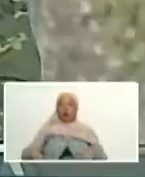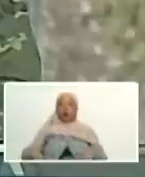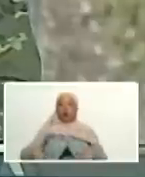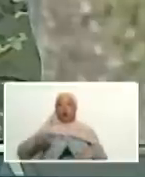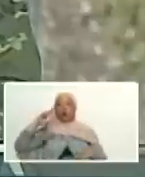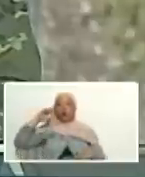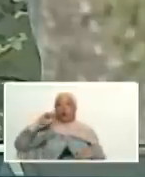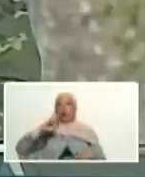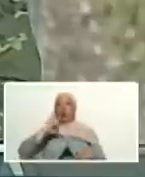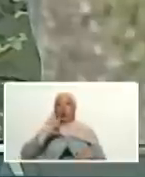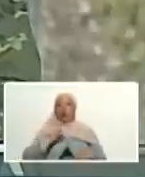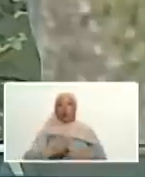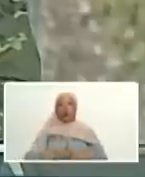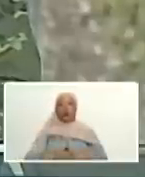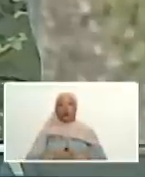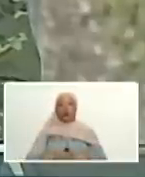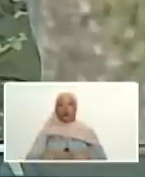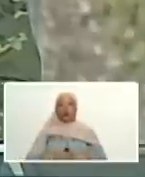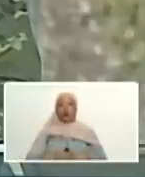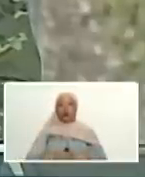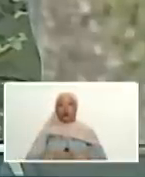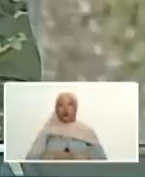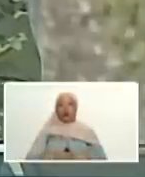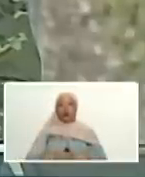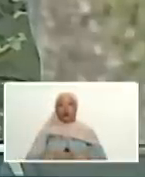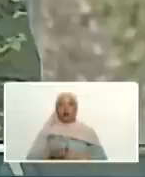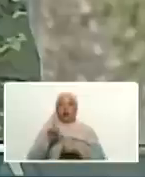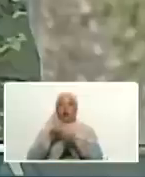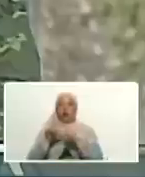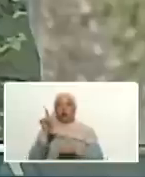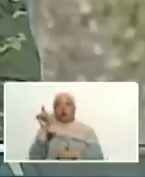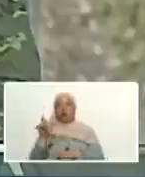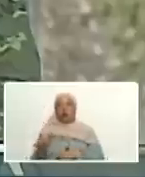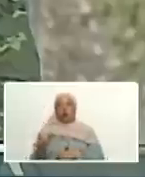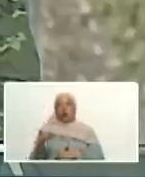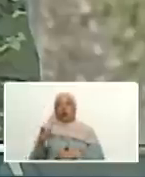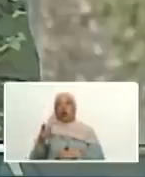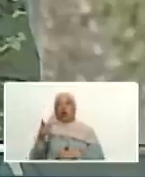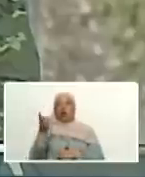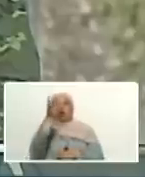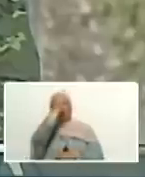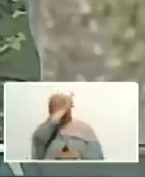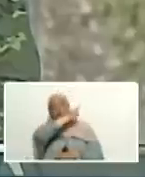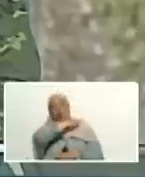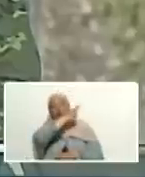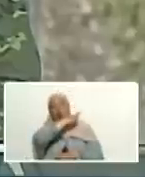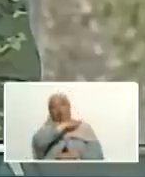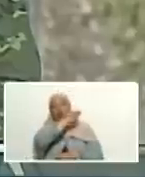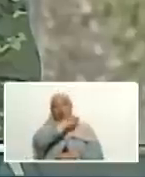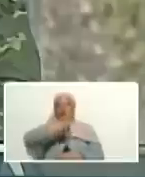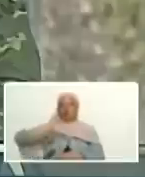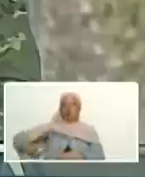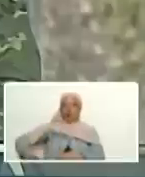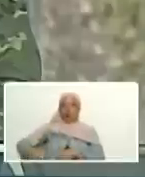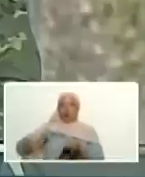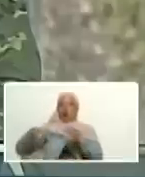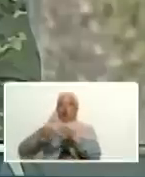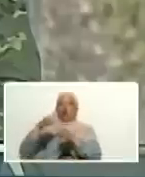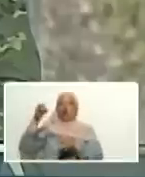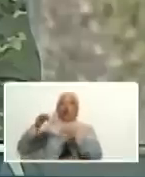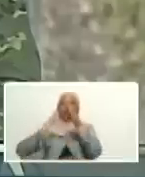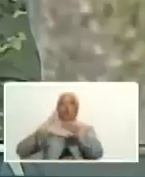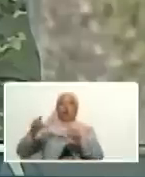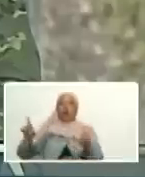Bolivariana, mayor general Jesús Emilio Vázquez Quintero, magistrado presidente de la Corte Marcial y